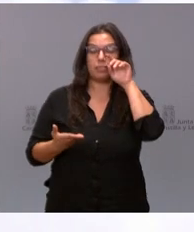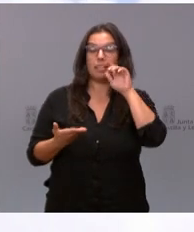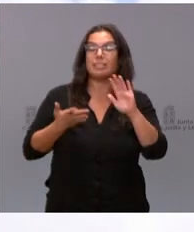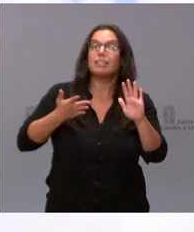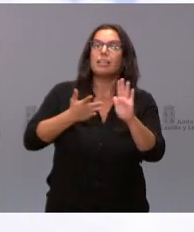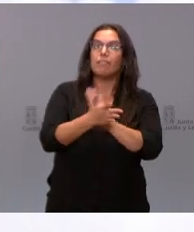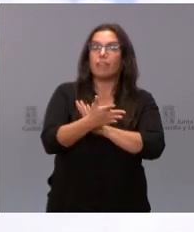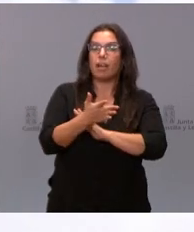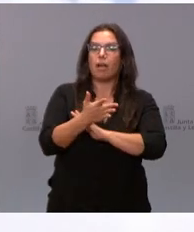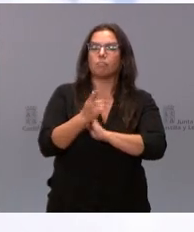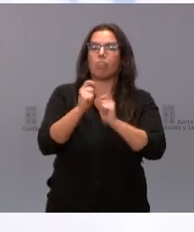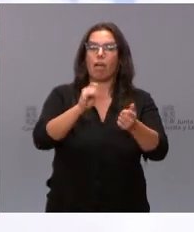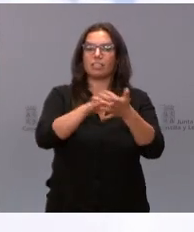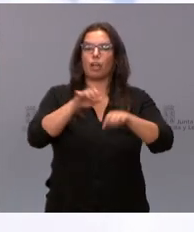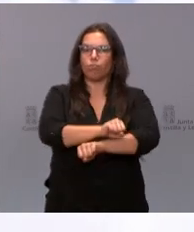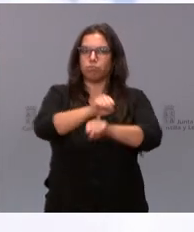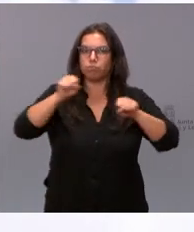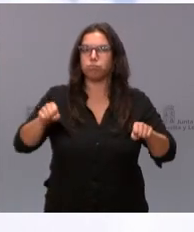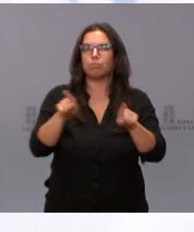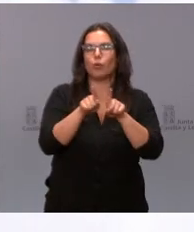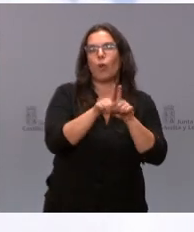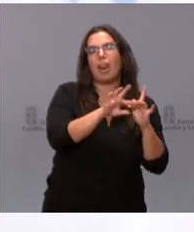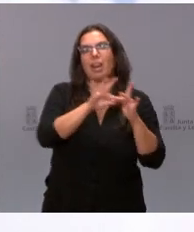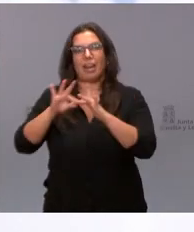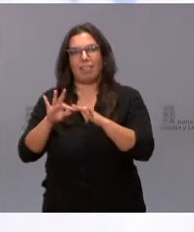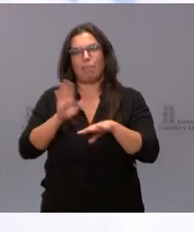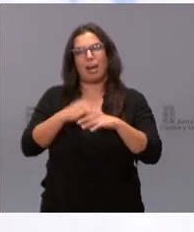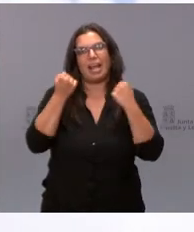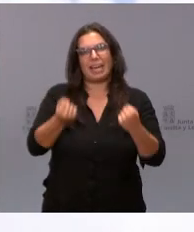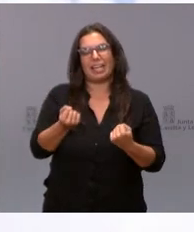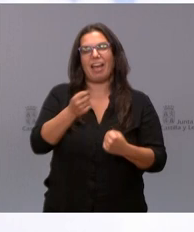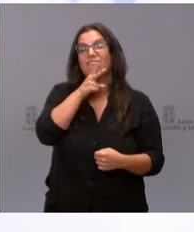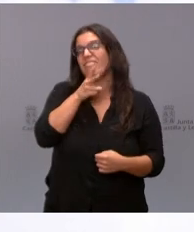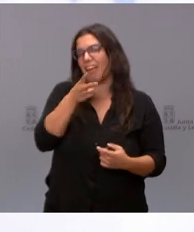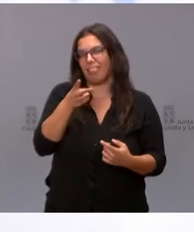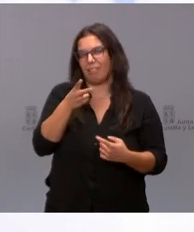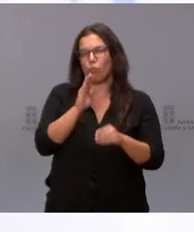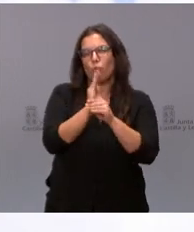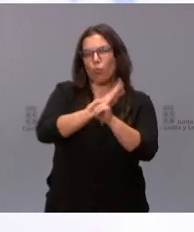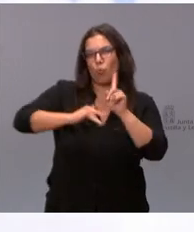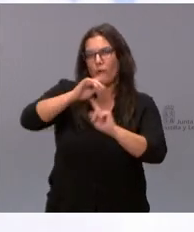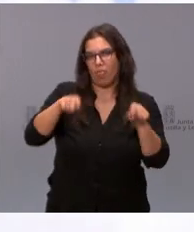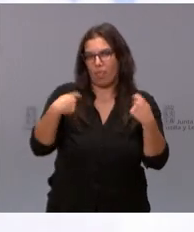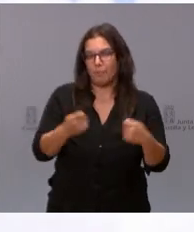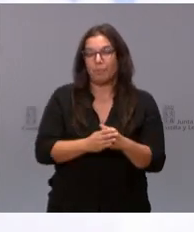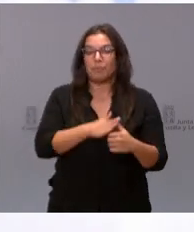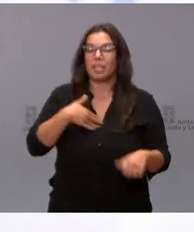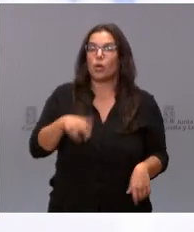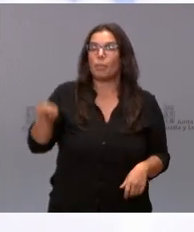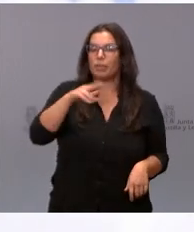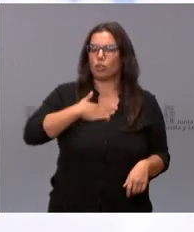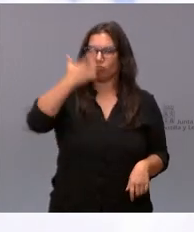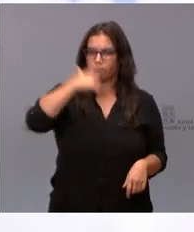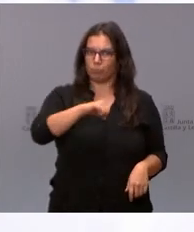a castilla y león' en el liderazgo en las energías verdes quiero reiterar mi compromiso personal